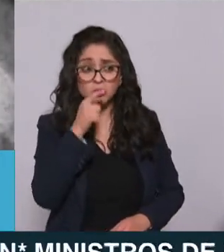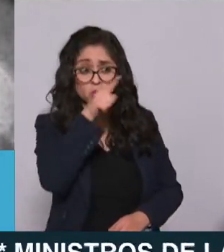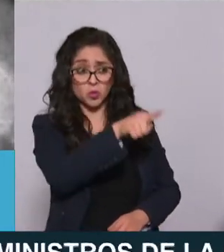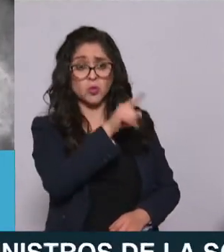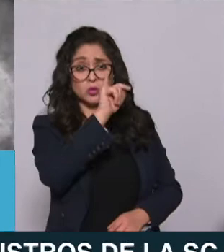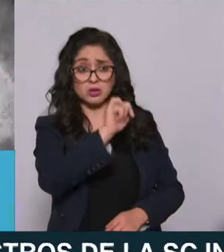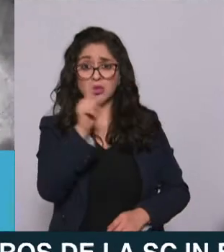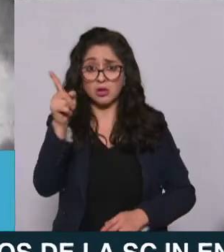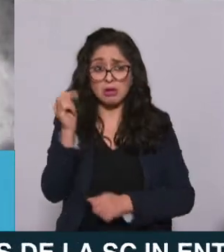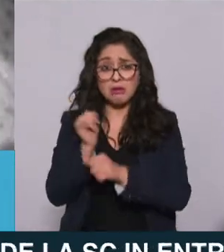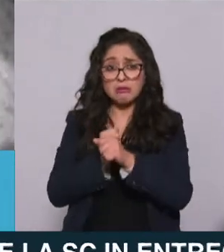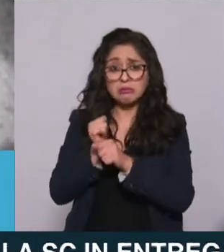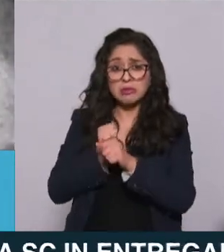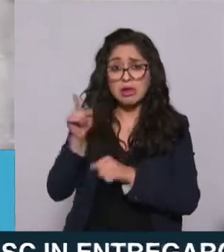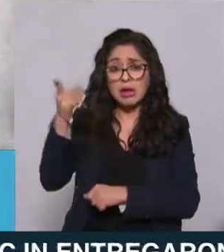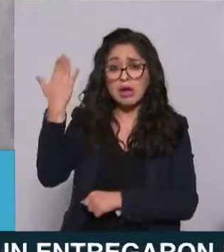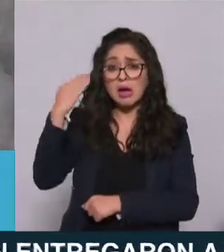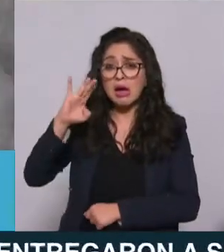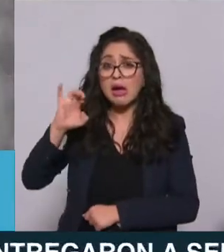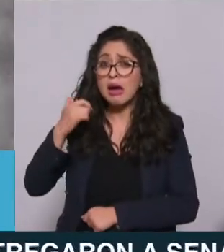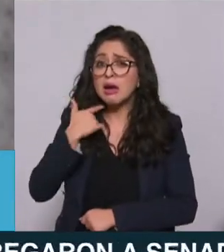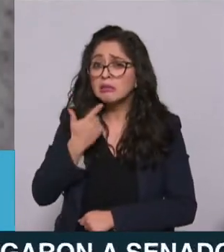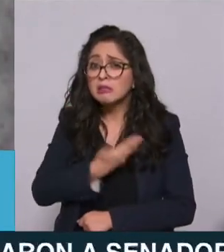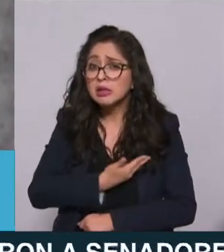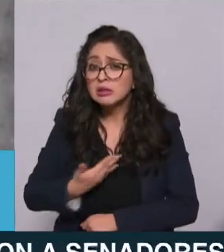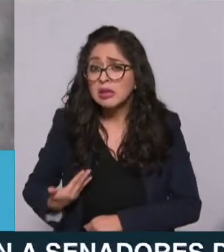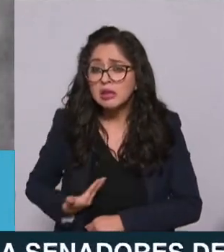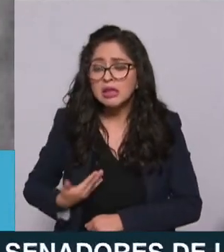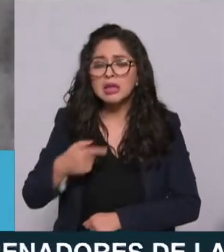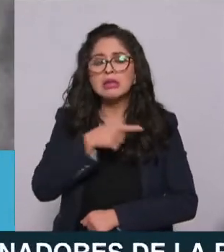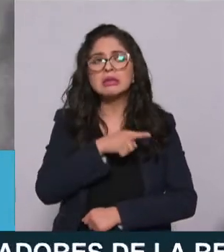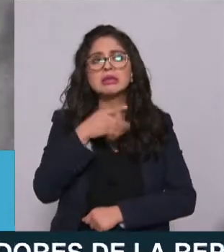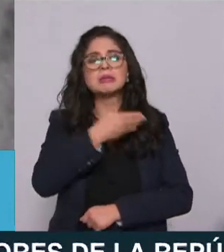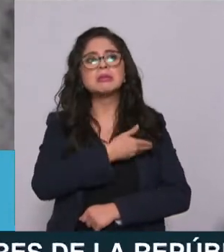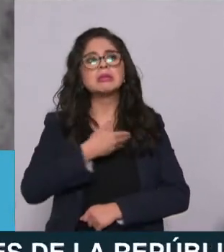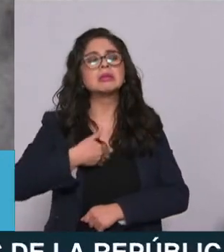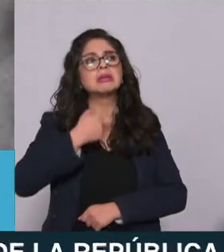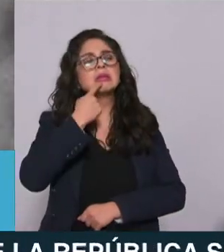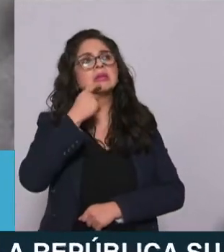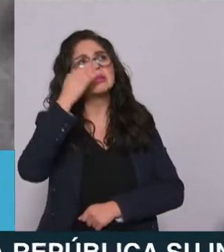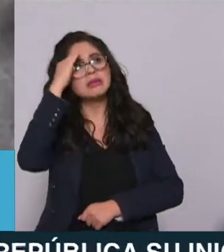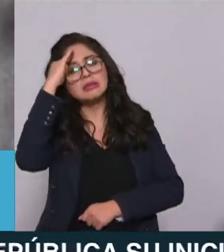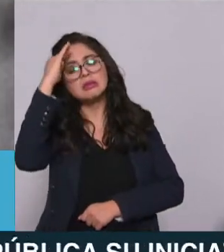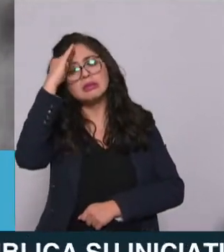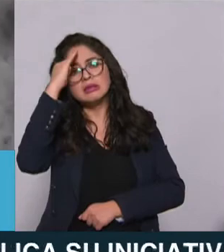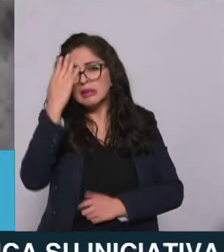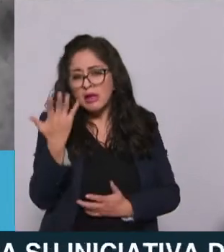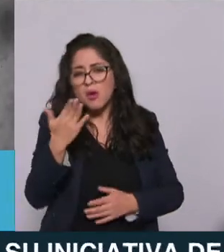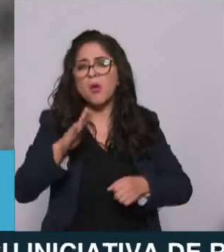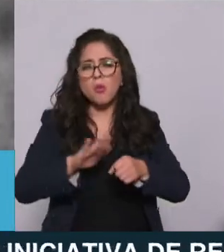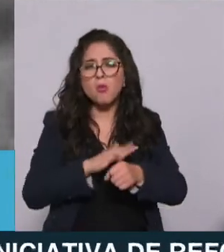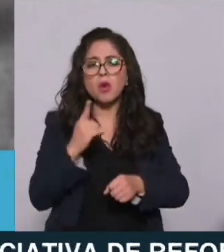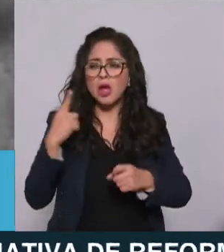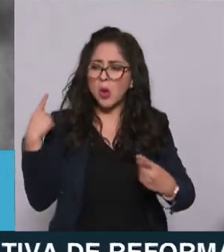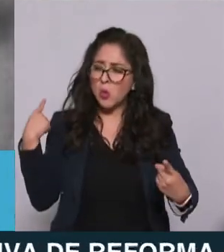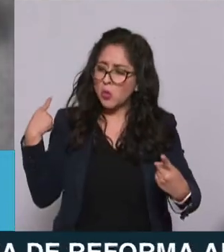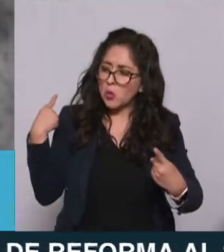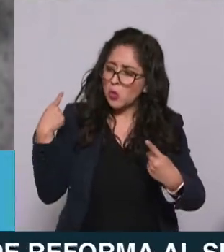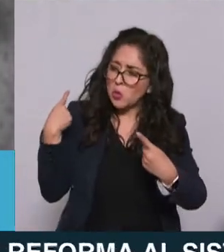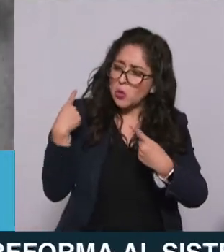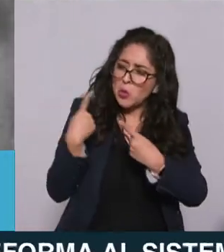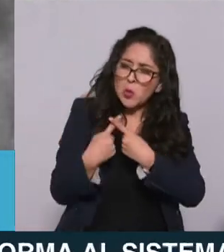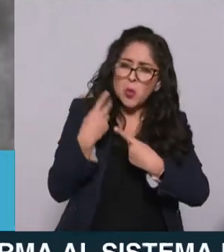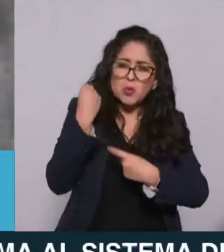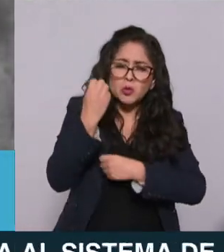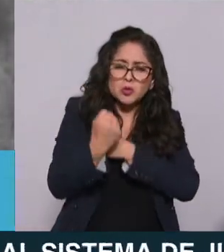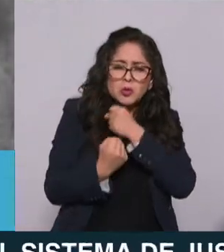que citar y mencionar que a lo largo de los meses que llevan el poder, pues se ha dedicado a denunciar